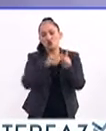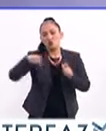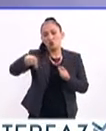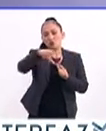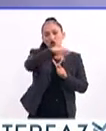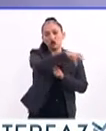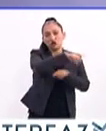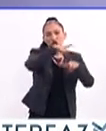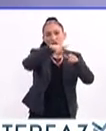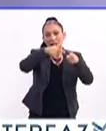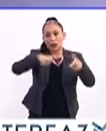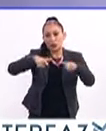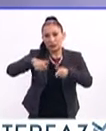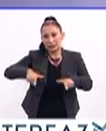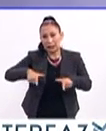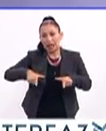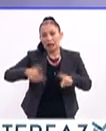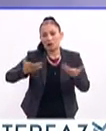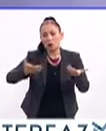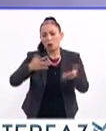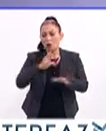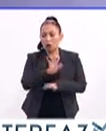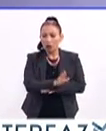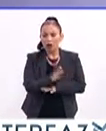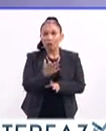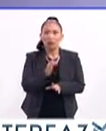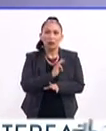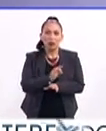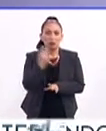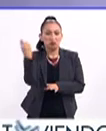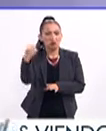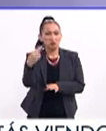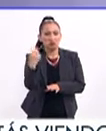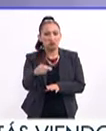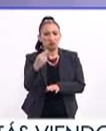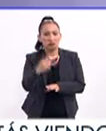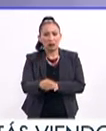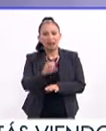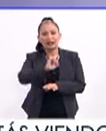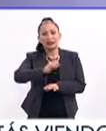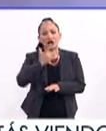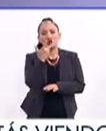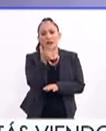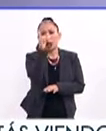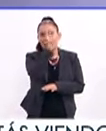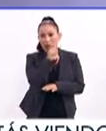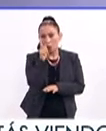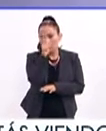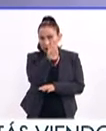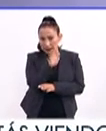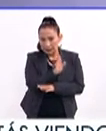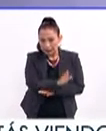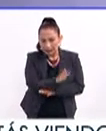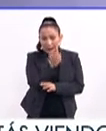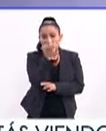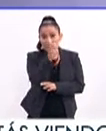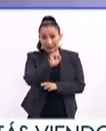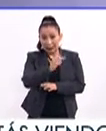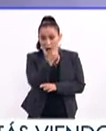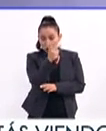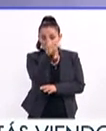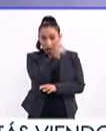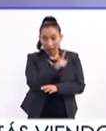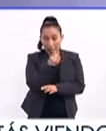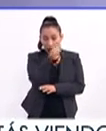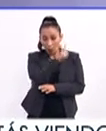agrupaciones lingüísticas. En términos prácticos podemos denominarlas como 68 lenguas. Estas